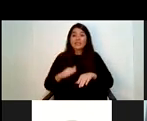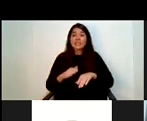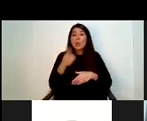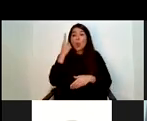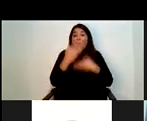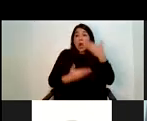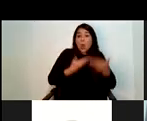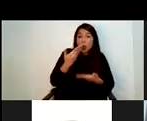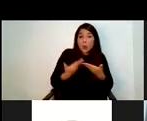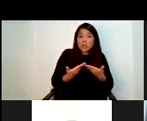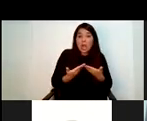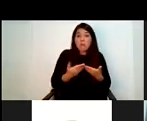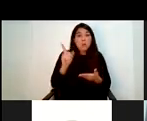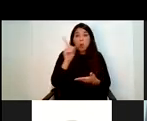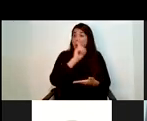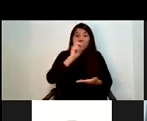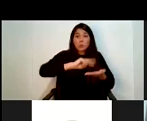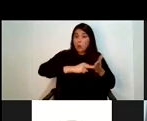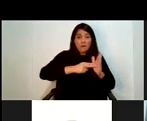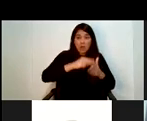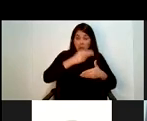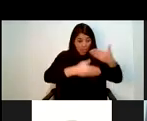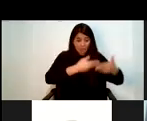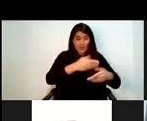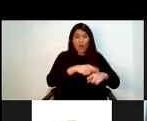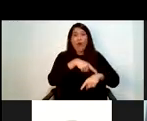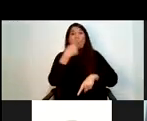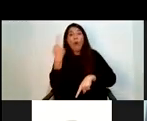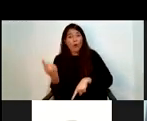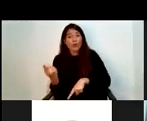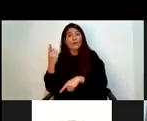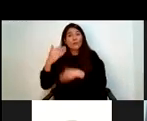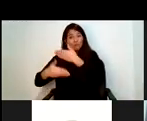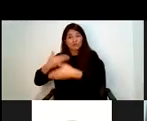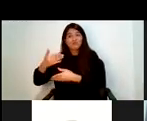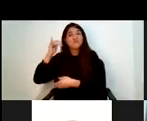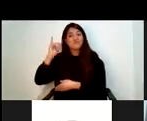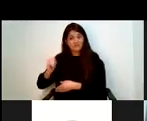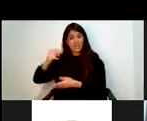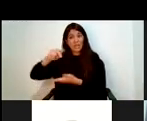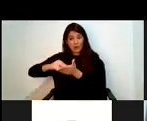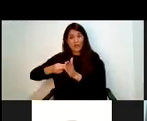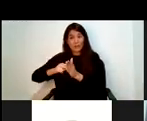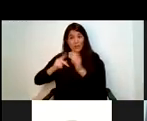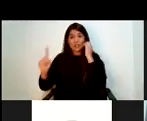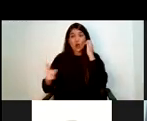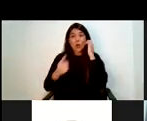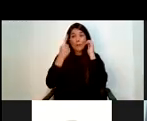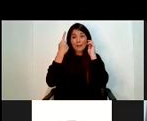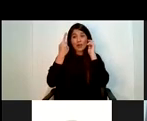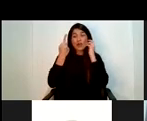puede ser que no sea un problema, pero en otro sí. Y eso es lo principal que hay que transmitirle a los